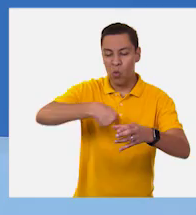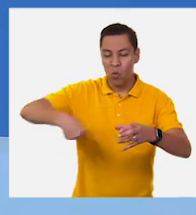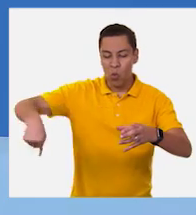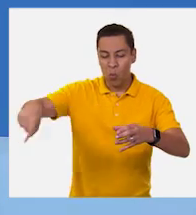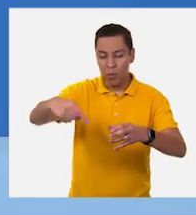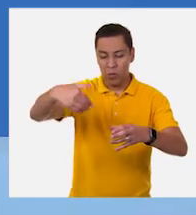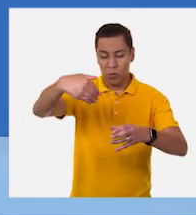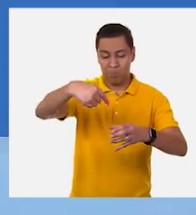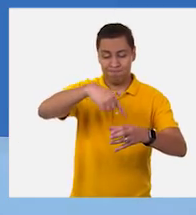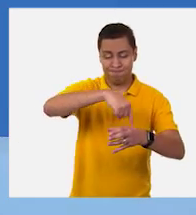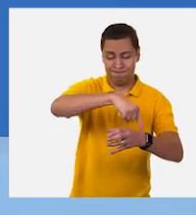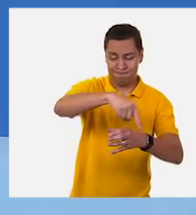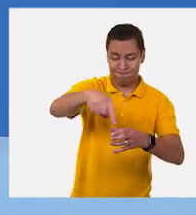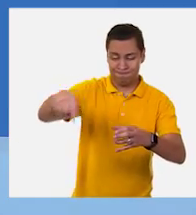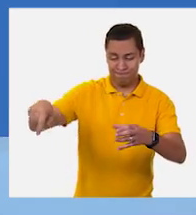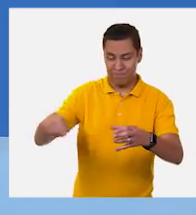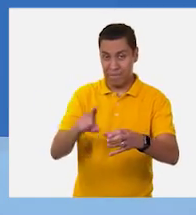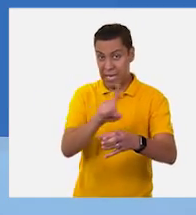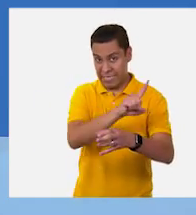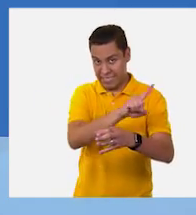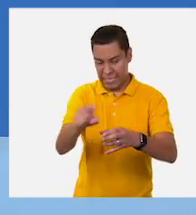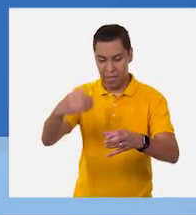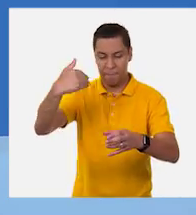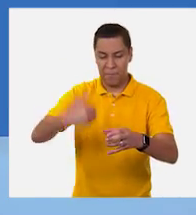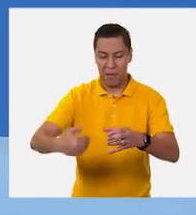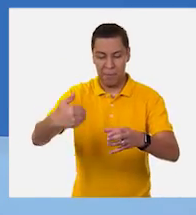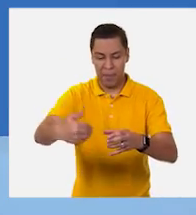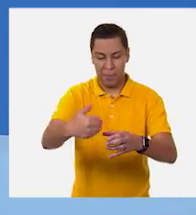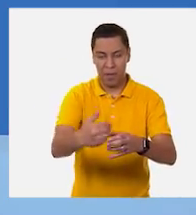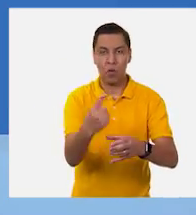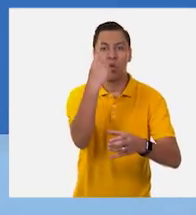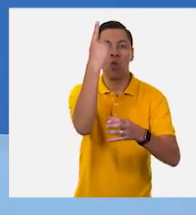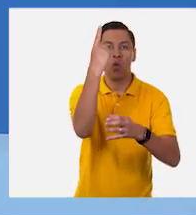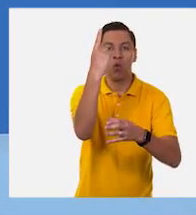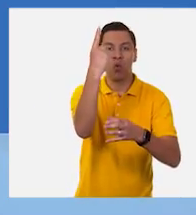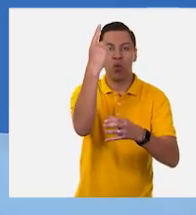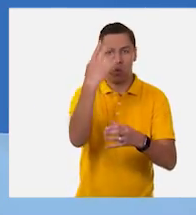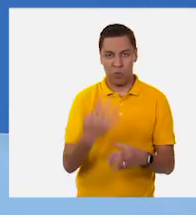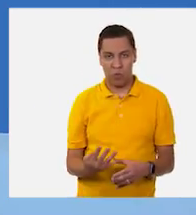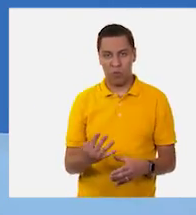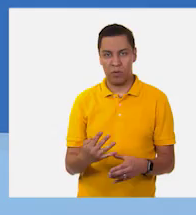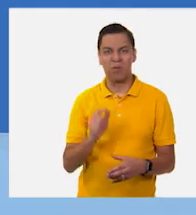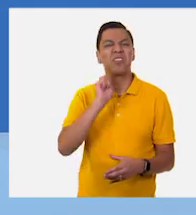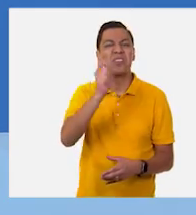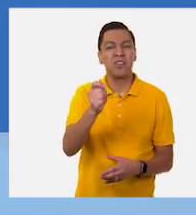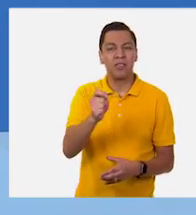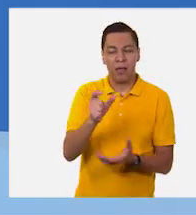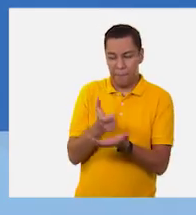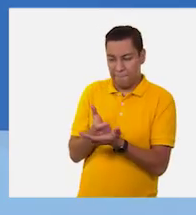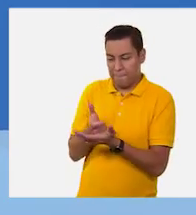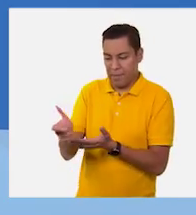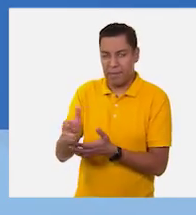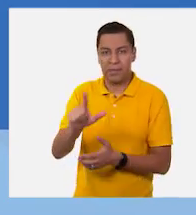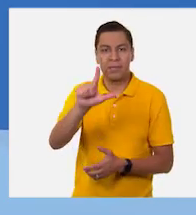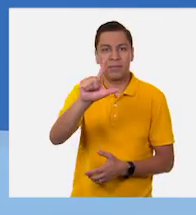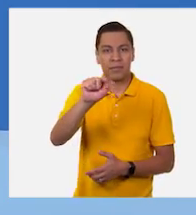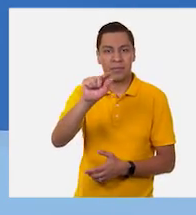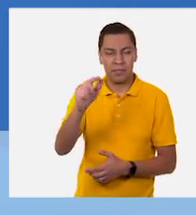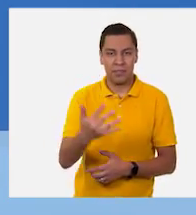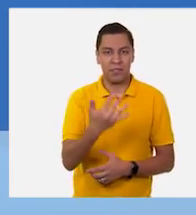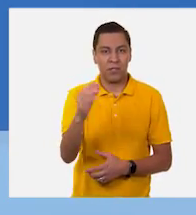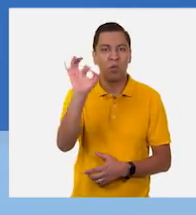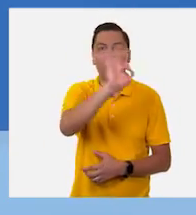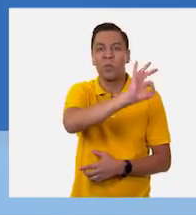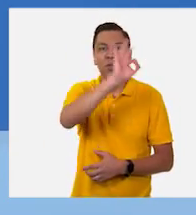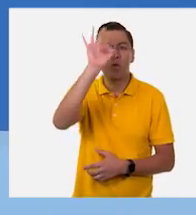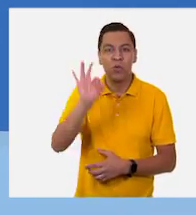porcentaje, podríamos decir que el balón costó el 75% de su valor original y